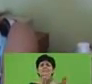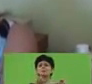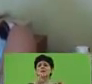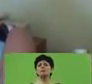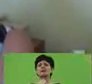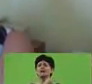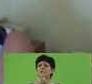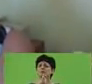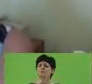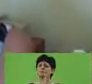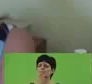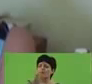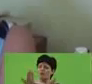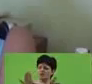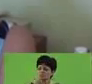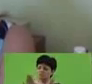investigar, a estudiar.